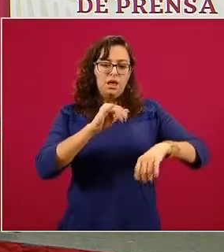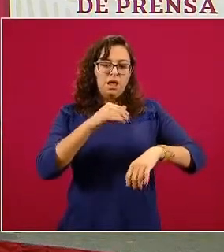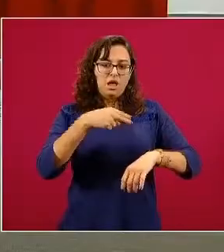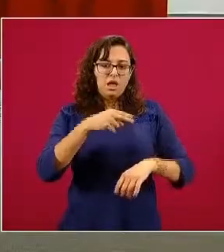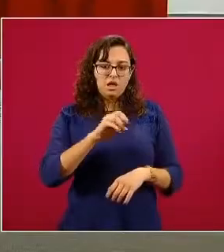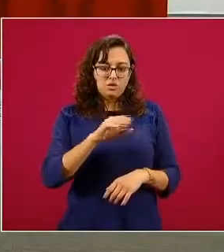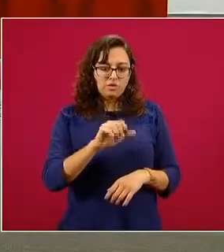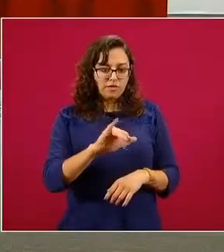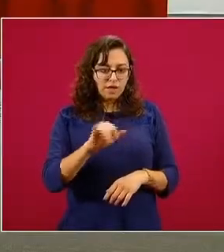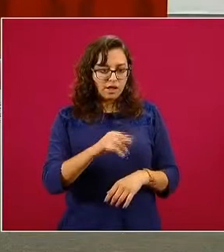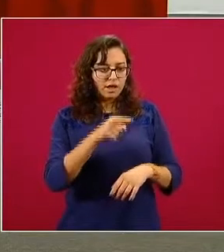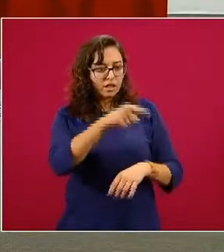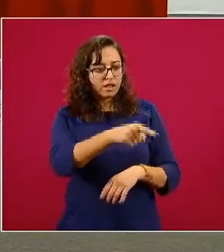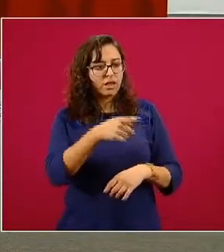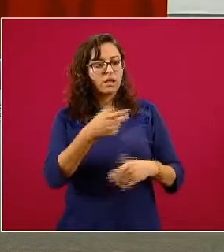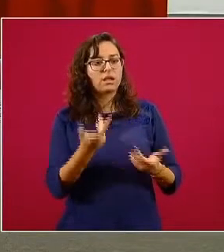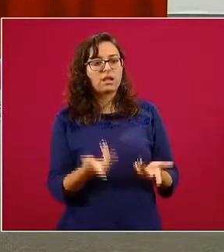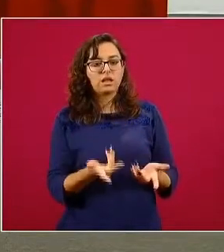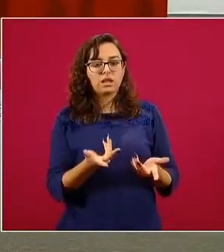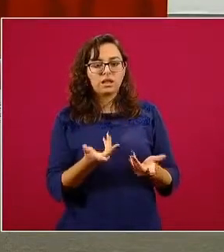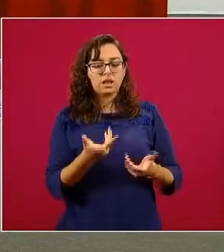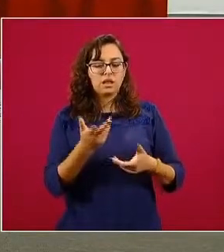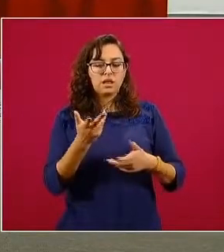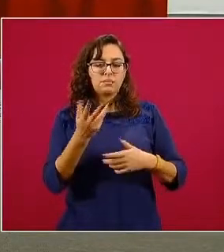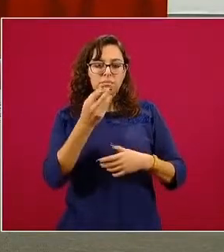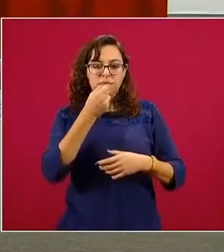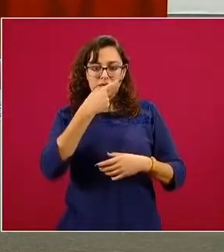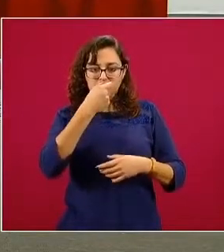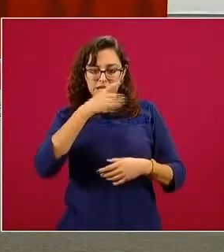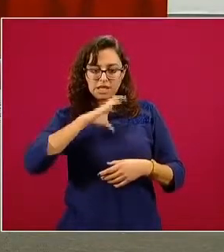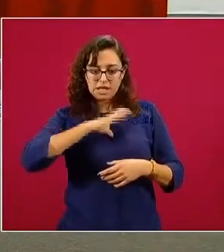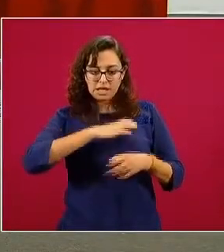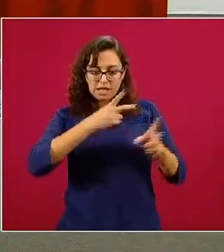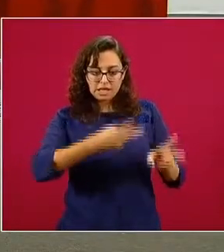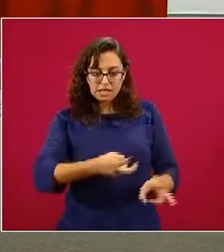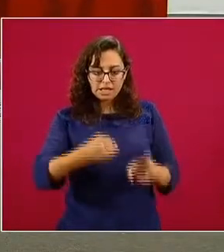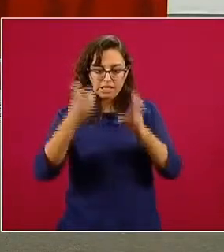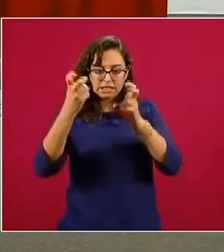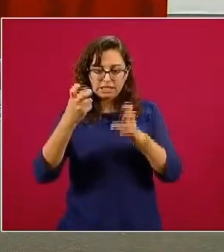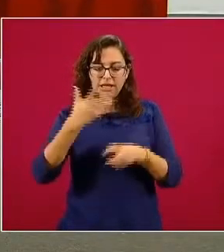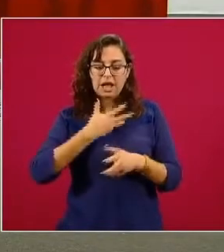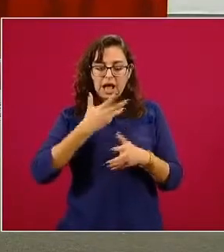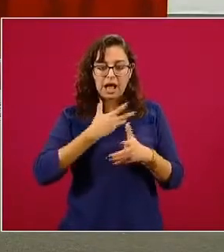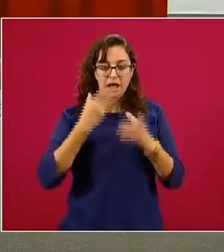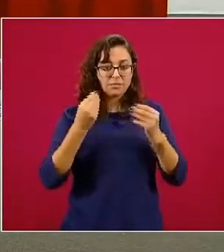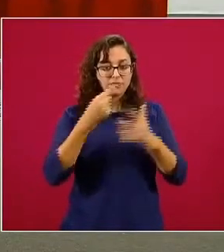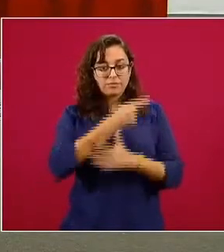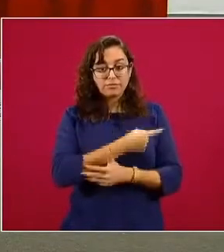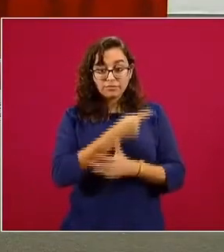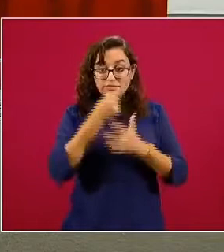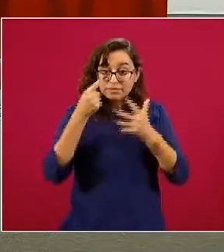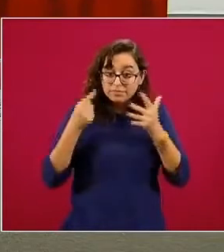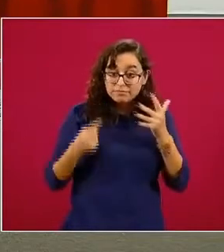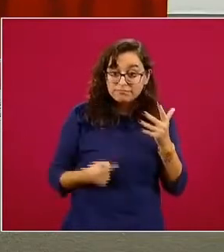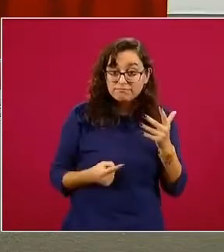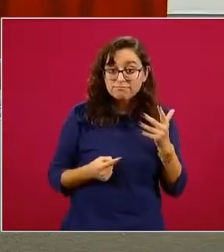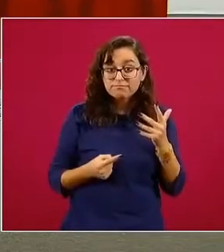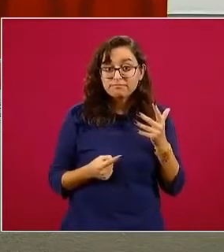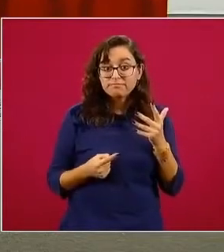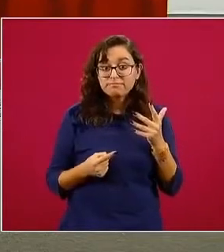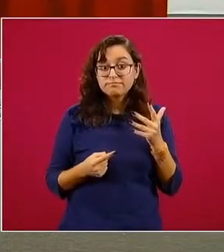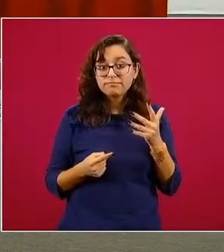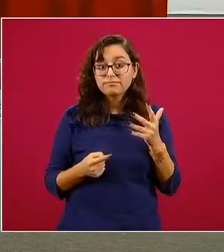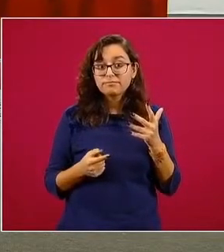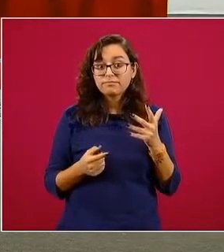Novag de medicamentos oncológicos, hay muchos elementos que necesitamos